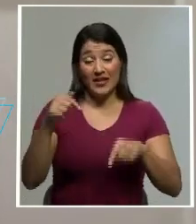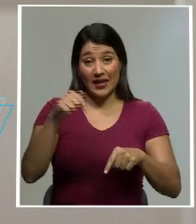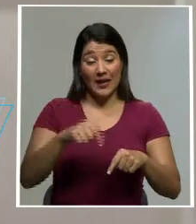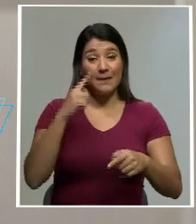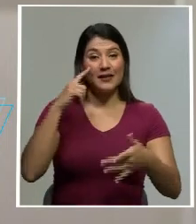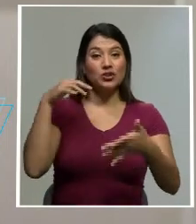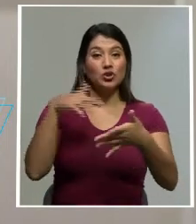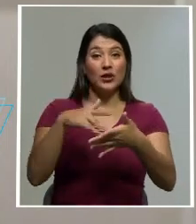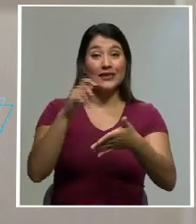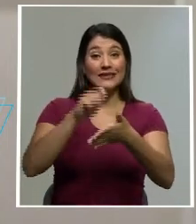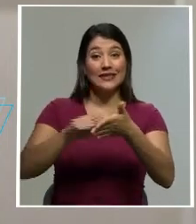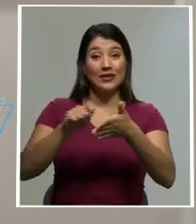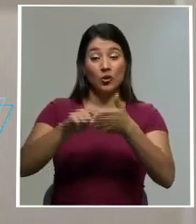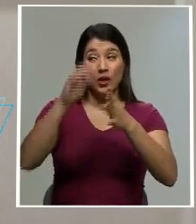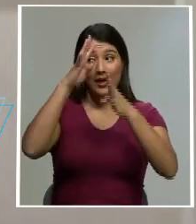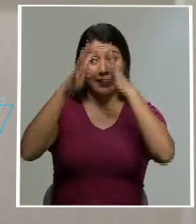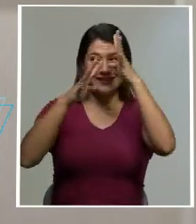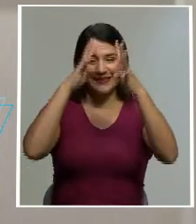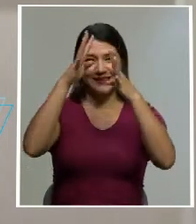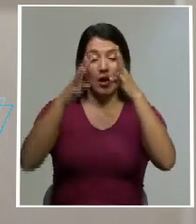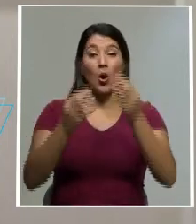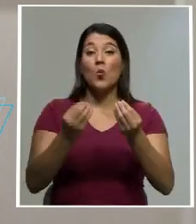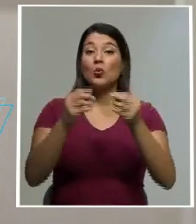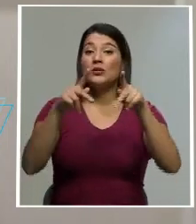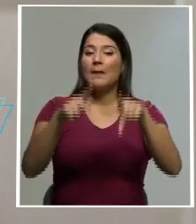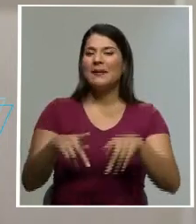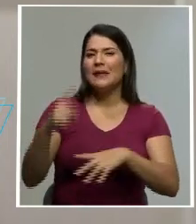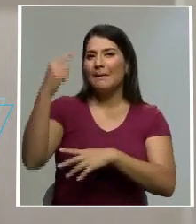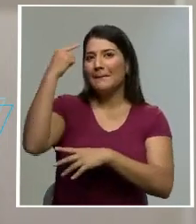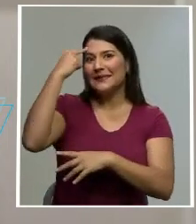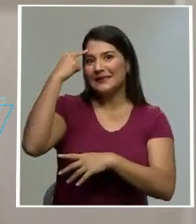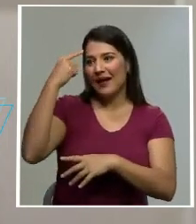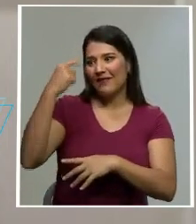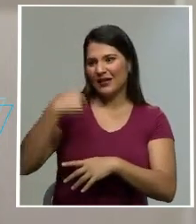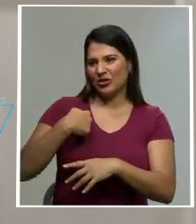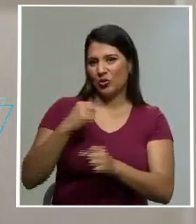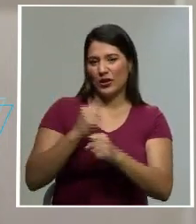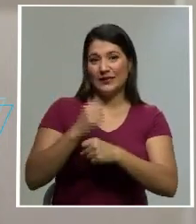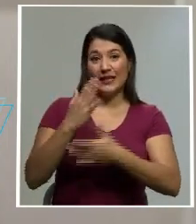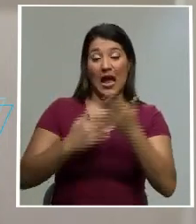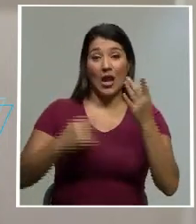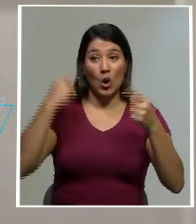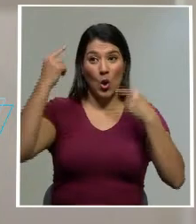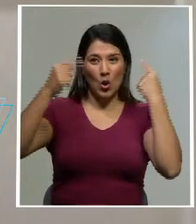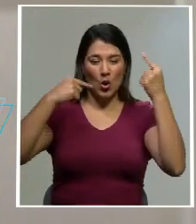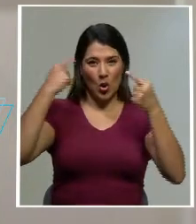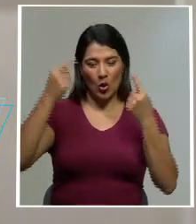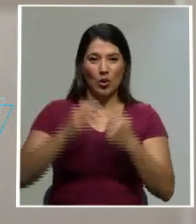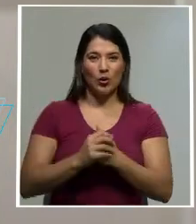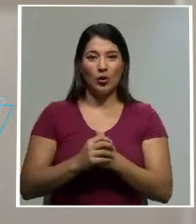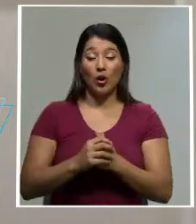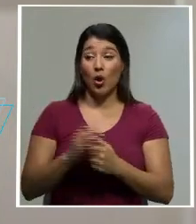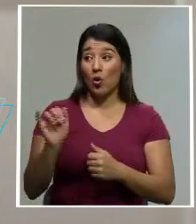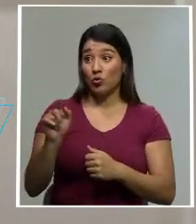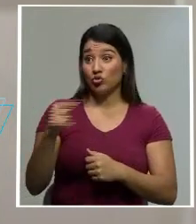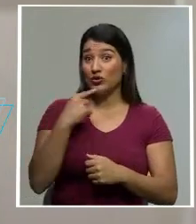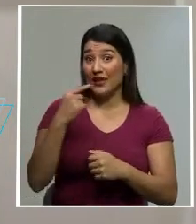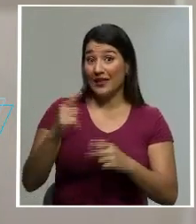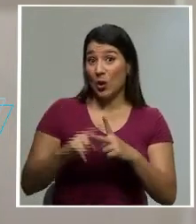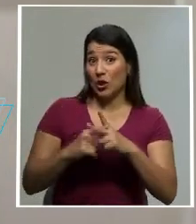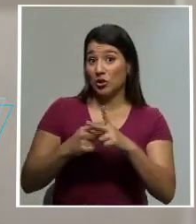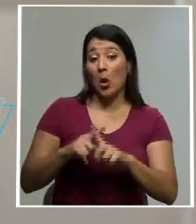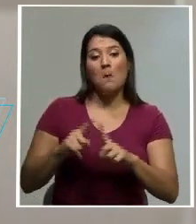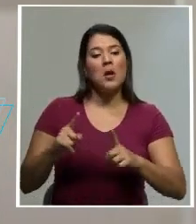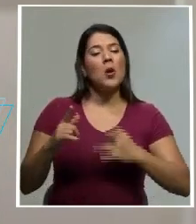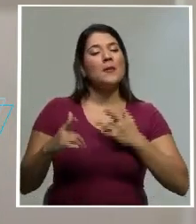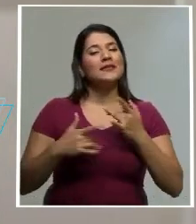creativa. Muchas personas pensaban que era una locura, ¿verdad? Era lo que usted decía al principio y pues estoy muy